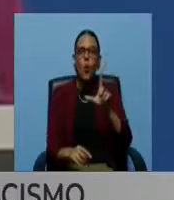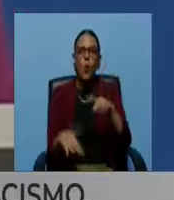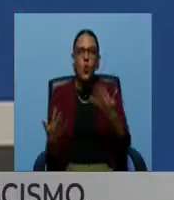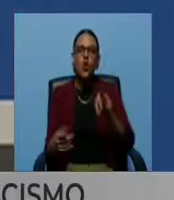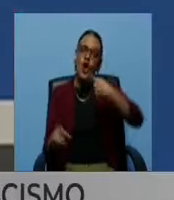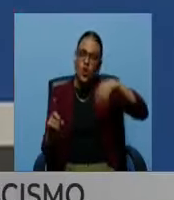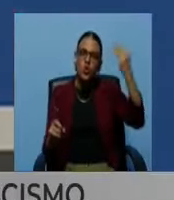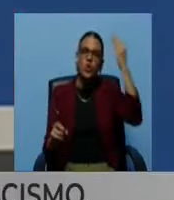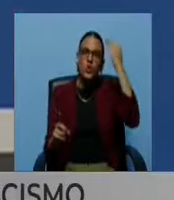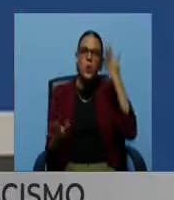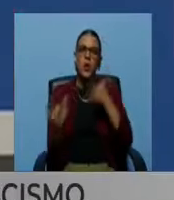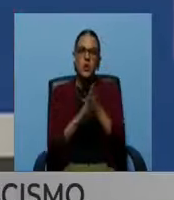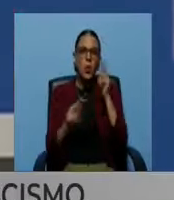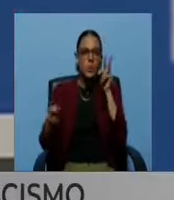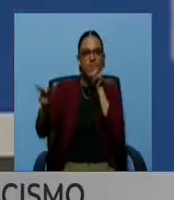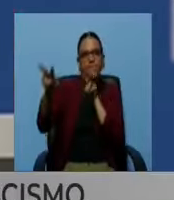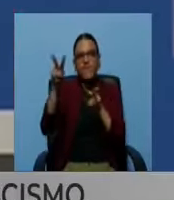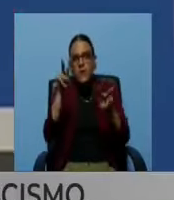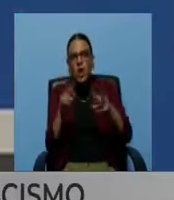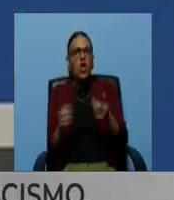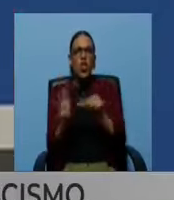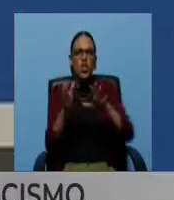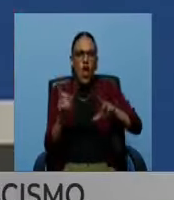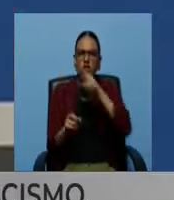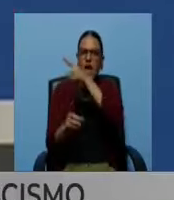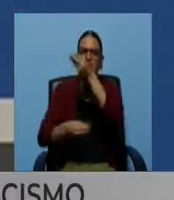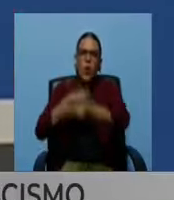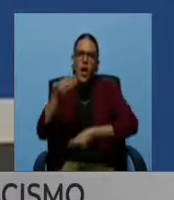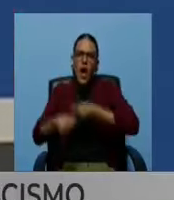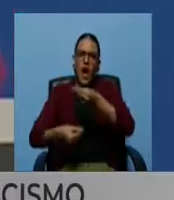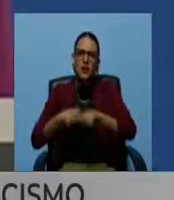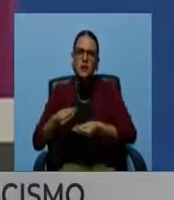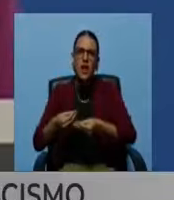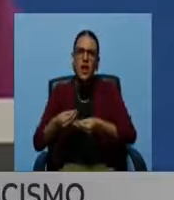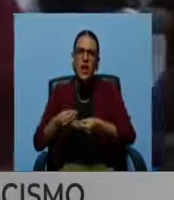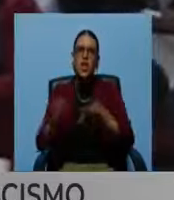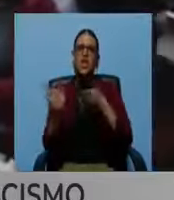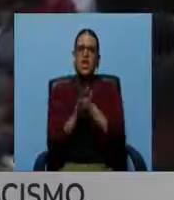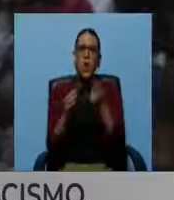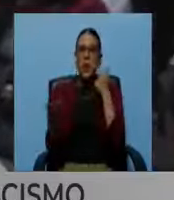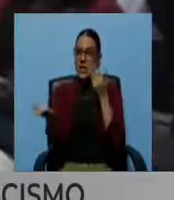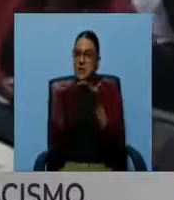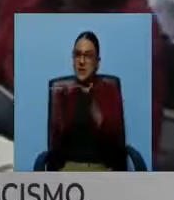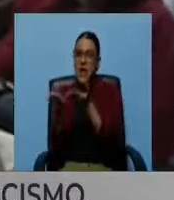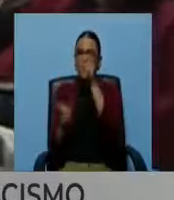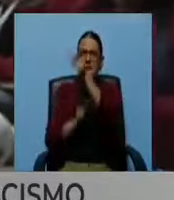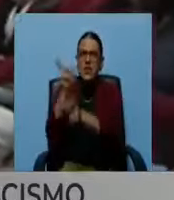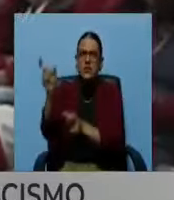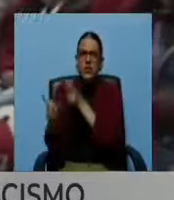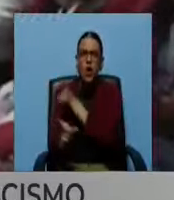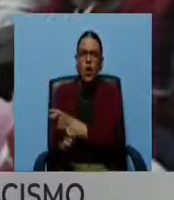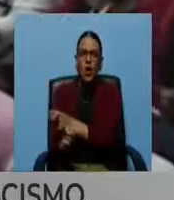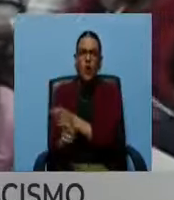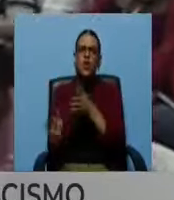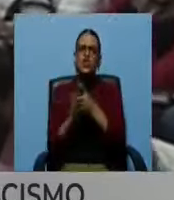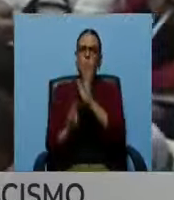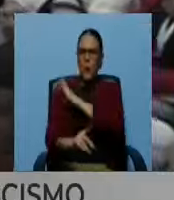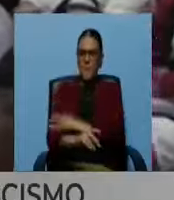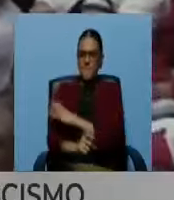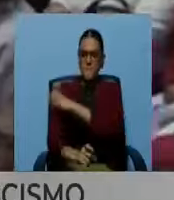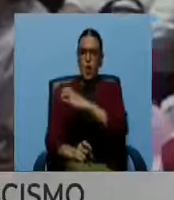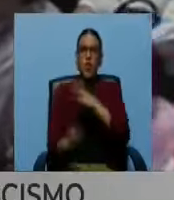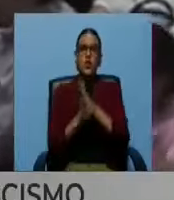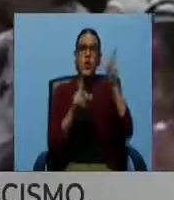un entramado donde ellos colocaron a su servicio el poder de